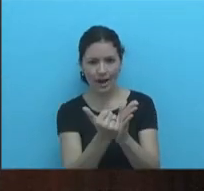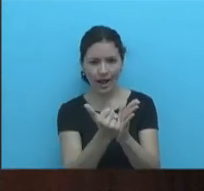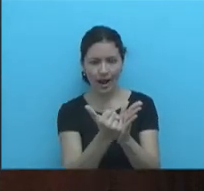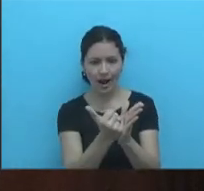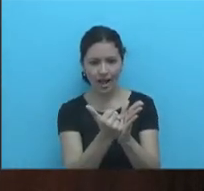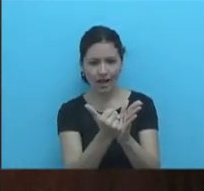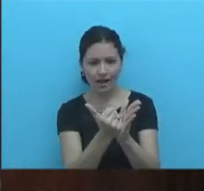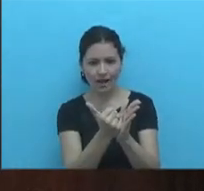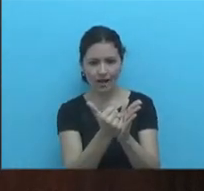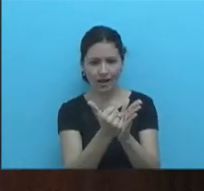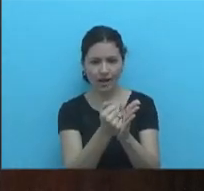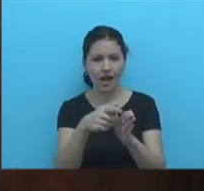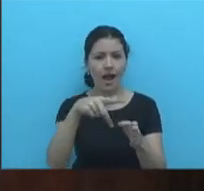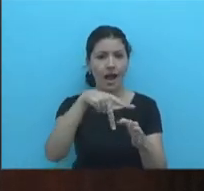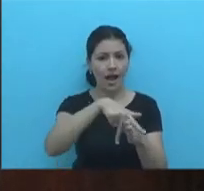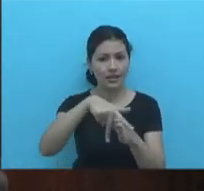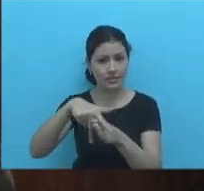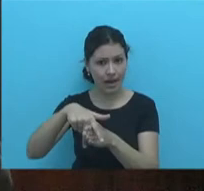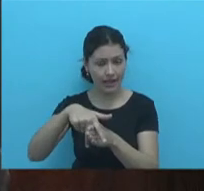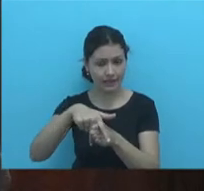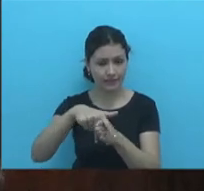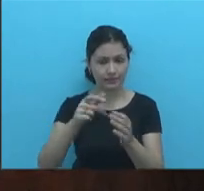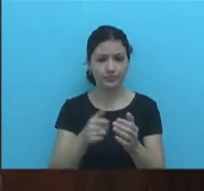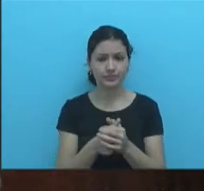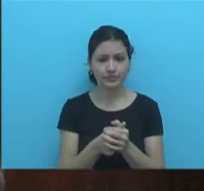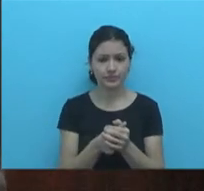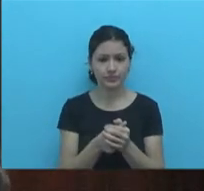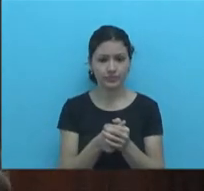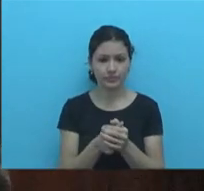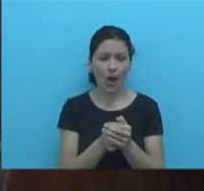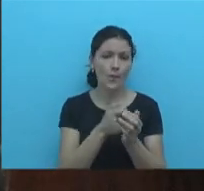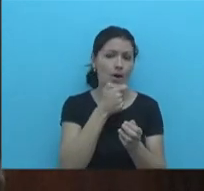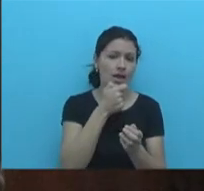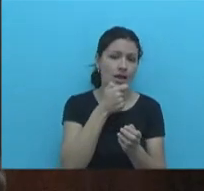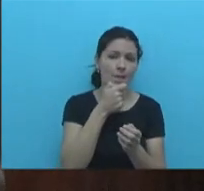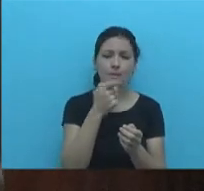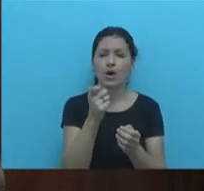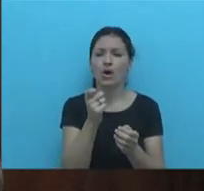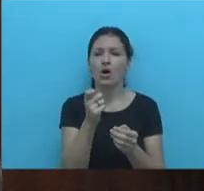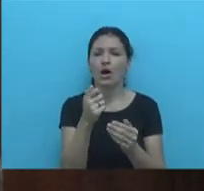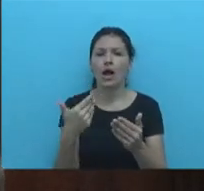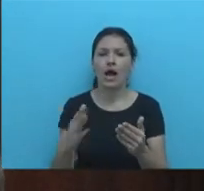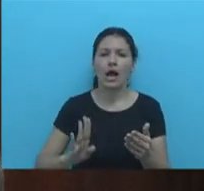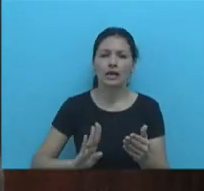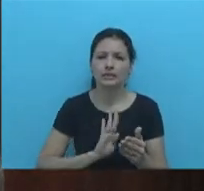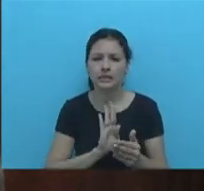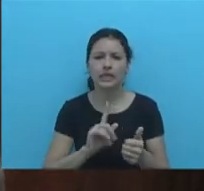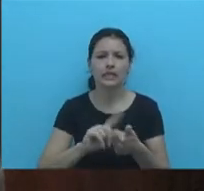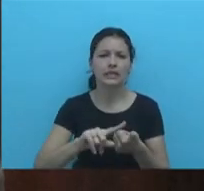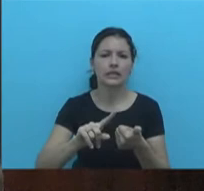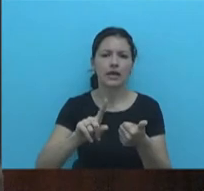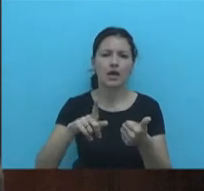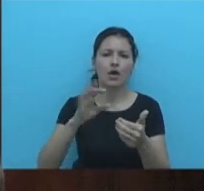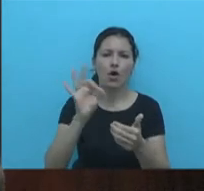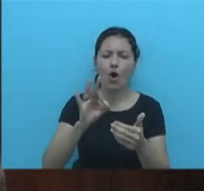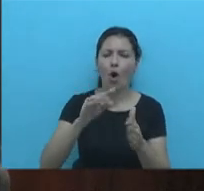los animales de distintos dueños, digamos, por si hay algún inconveniente de que robo o algo de eso. Con respecto a